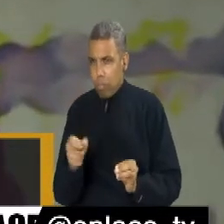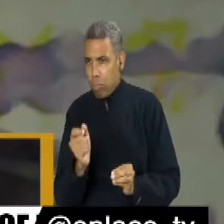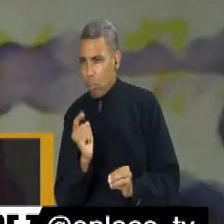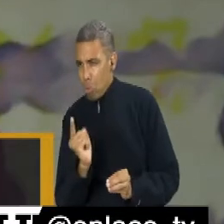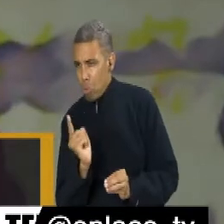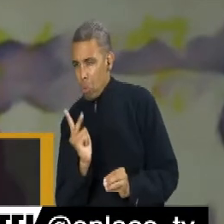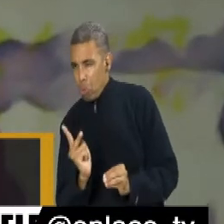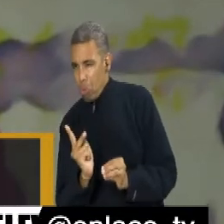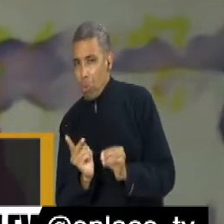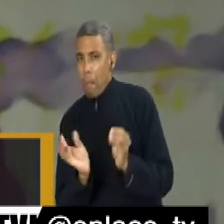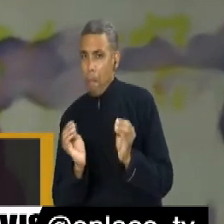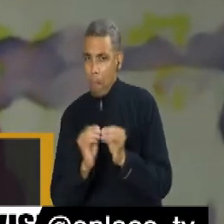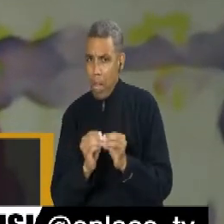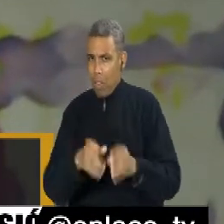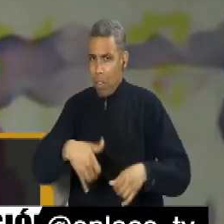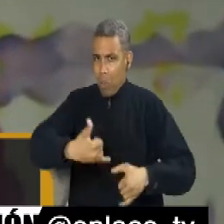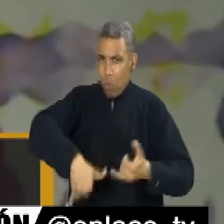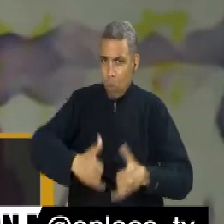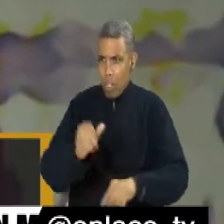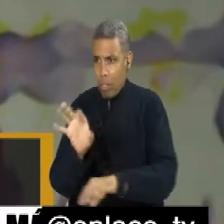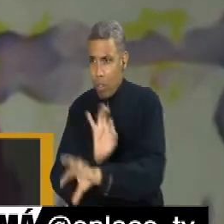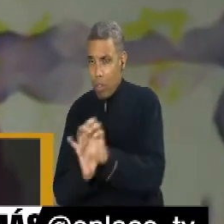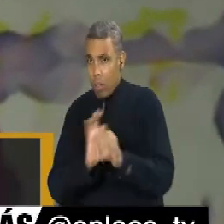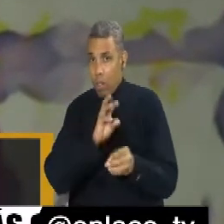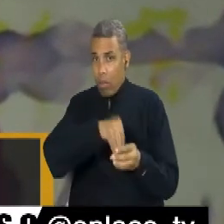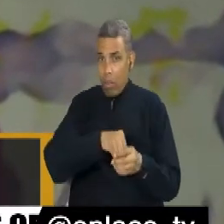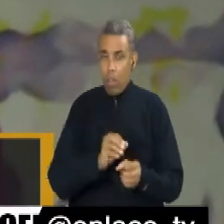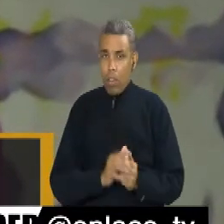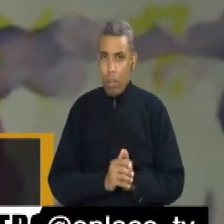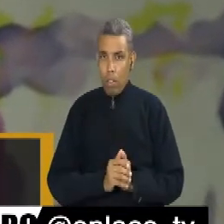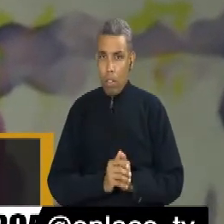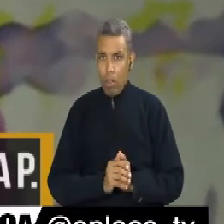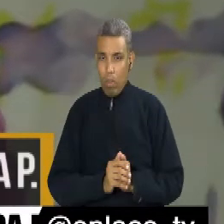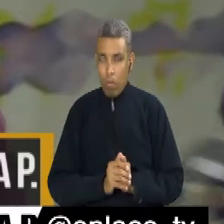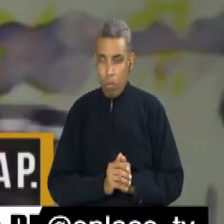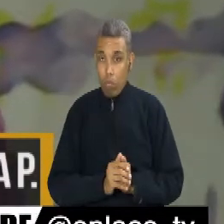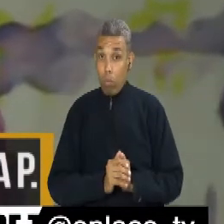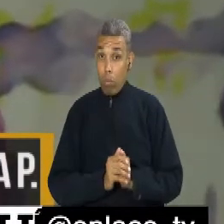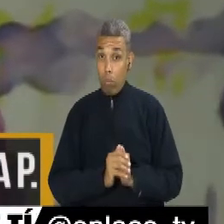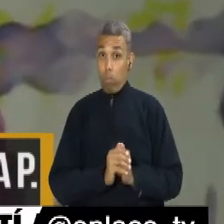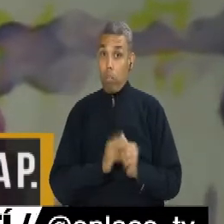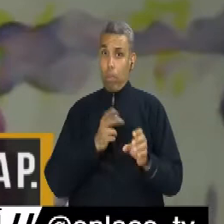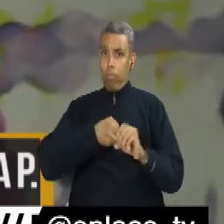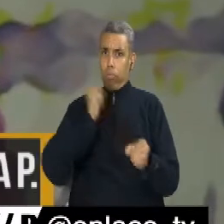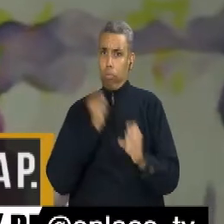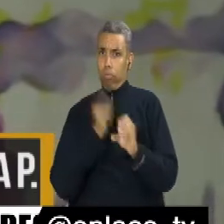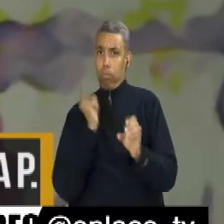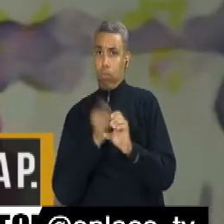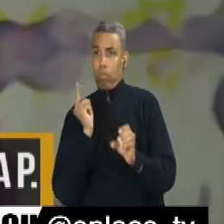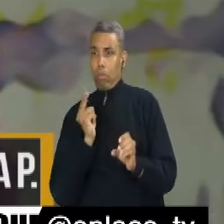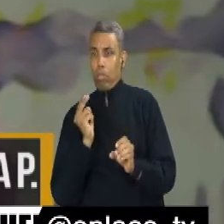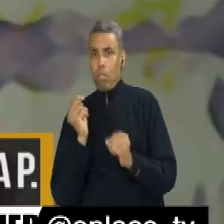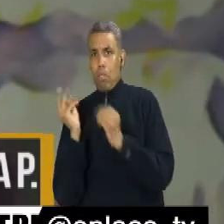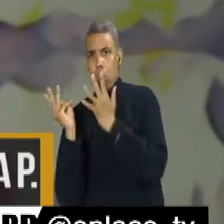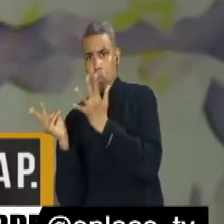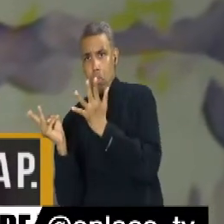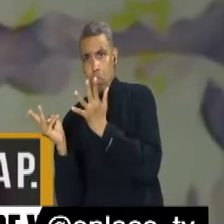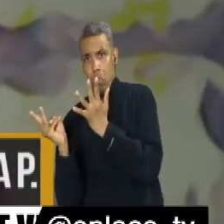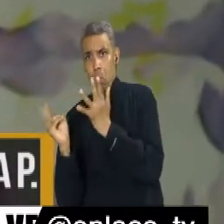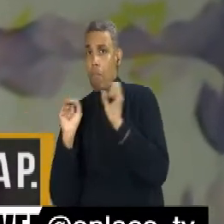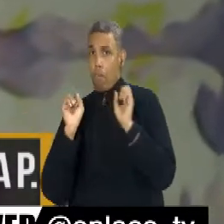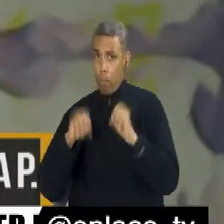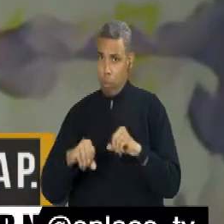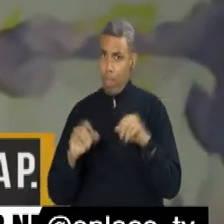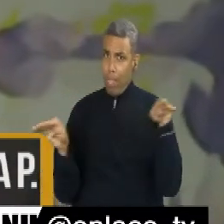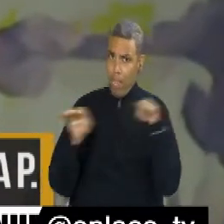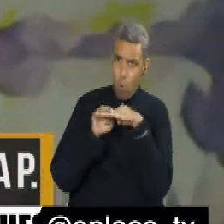eso. Van 8, salieron 9. O sea que se puede superar el número de llegadas al número de que salieron. Lo importante es la